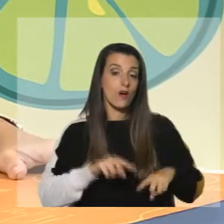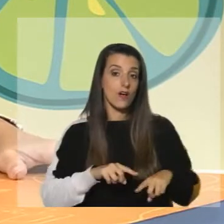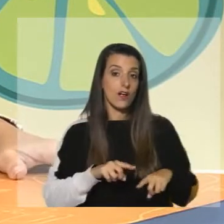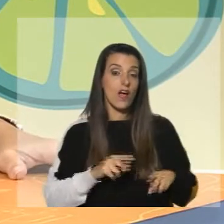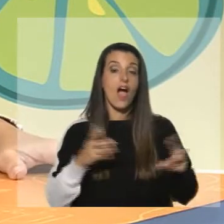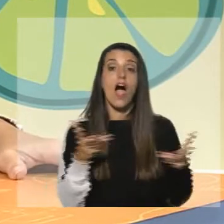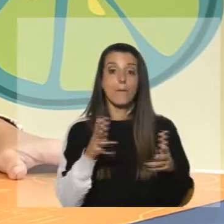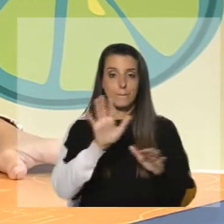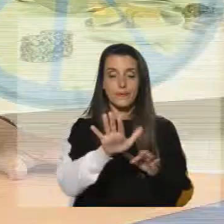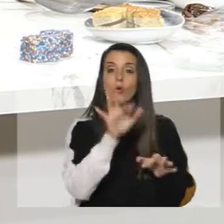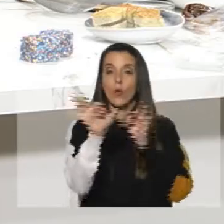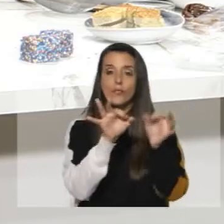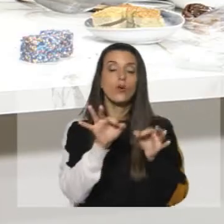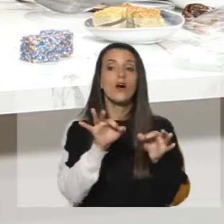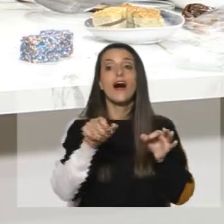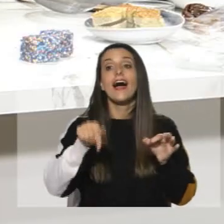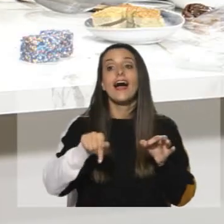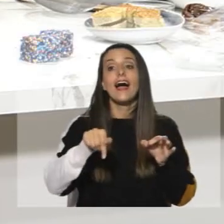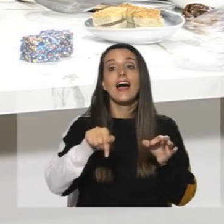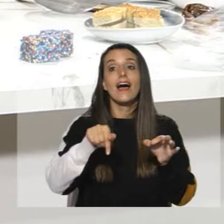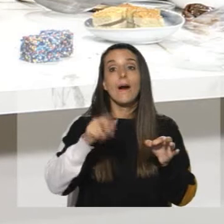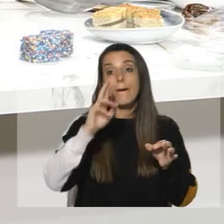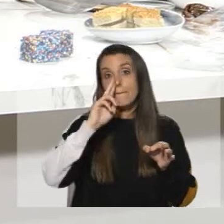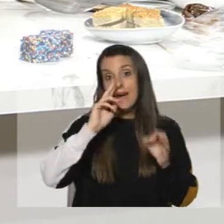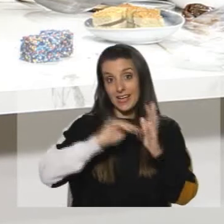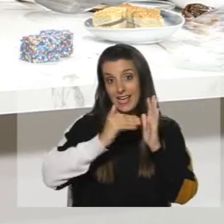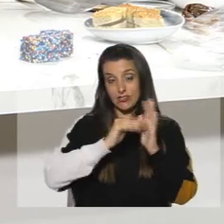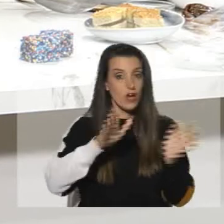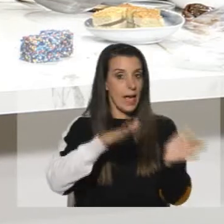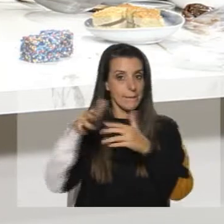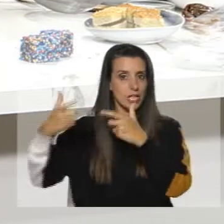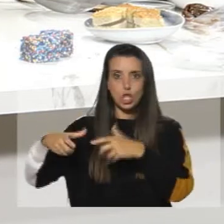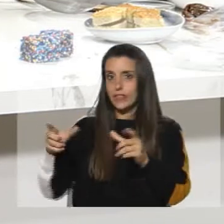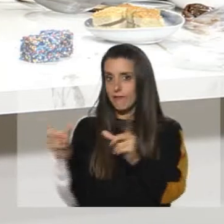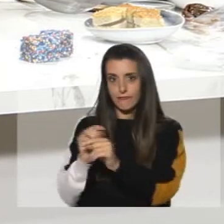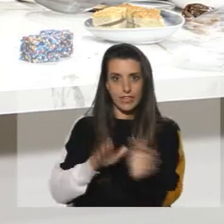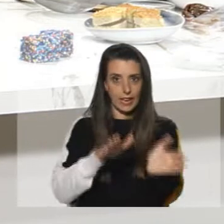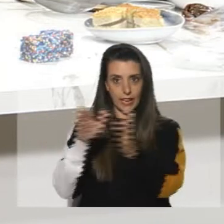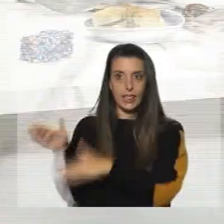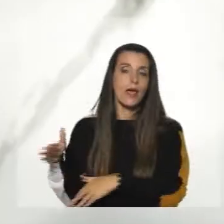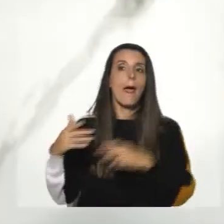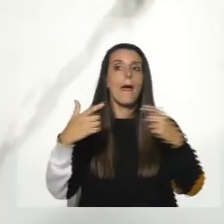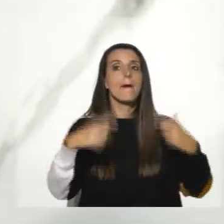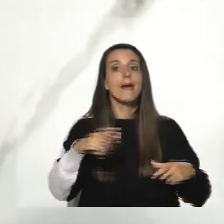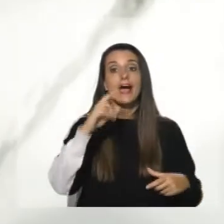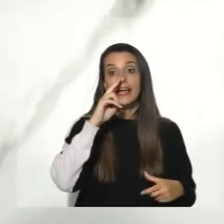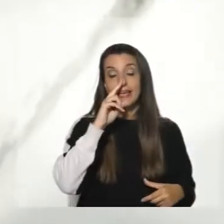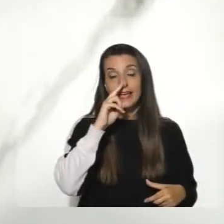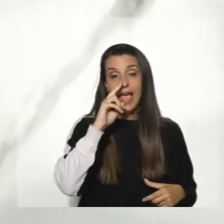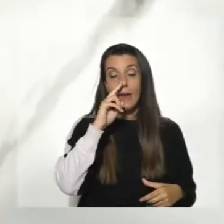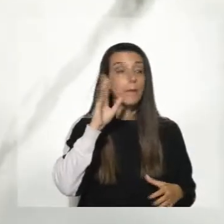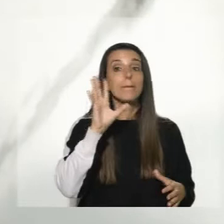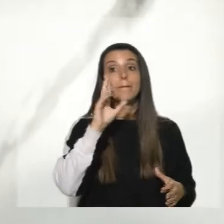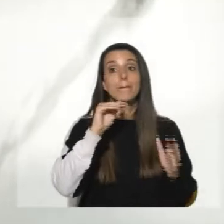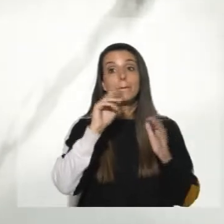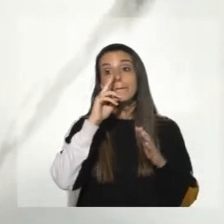Yo acá lo que tengo es para el pan de queso. Bien. ¿Tá? Dejamos la torta enfriando ahí los cubos para después armarlo, les muestro. Y